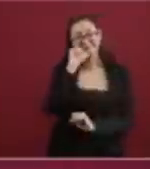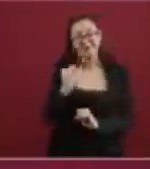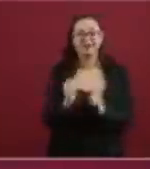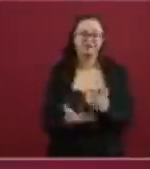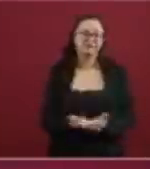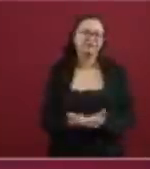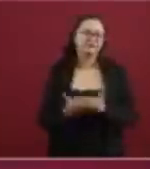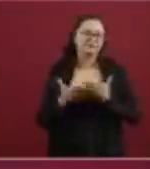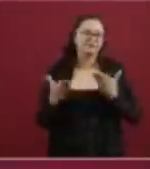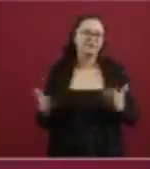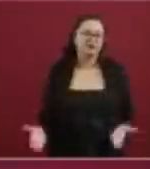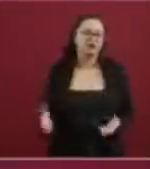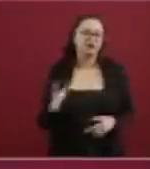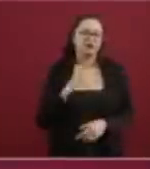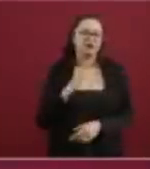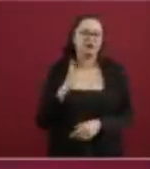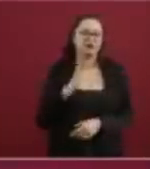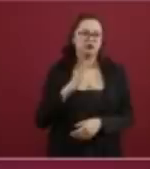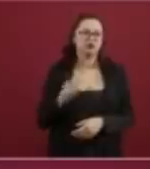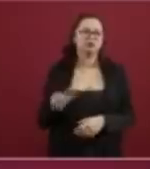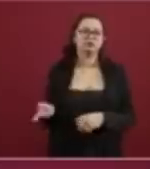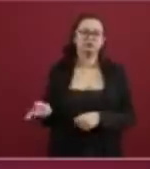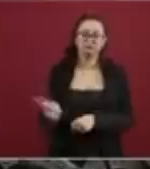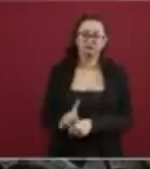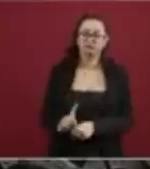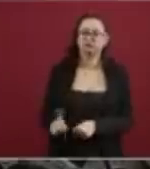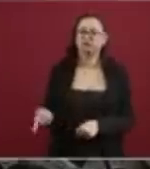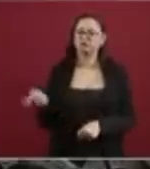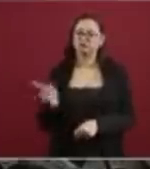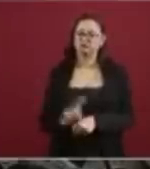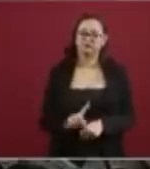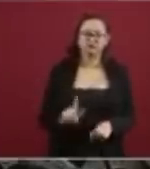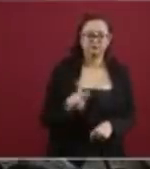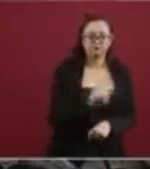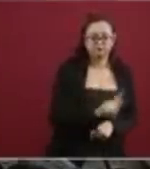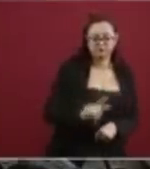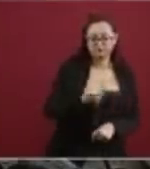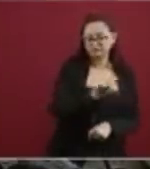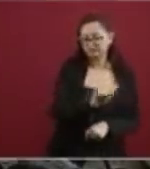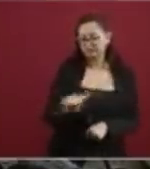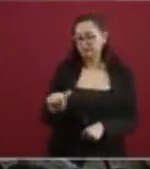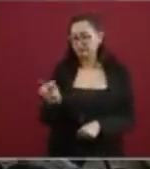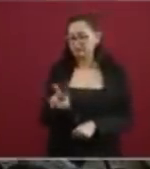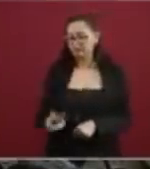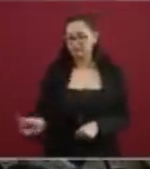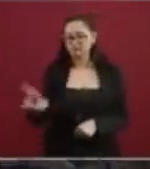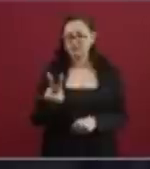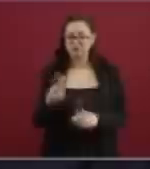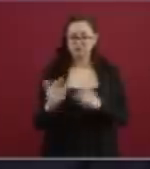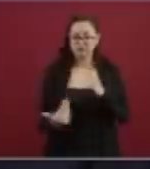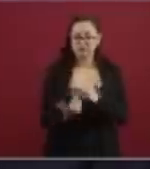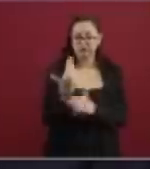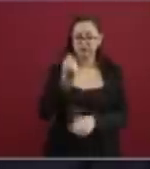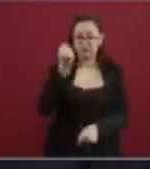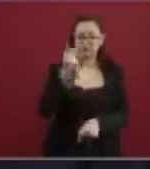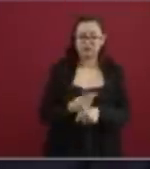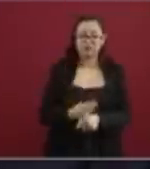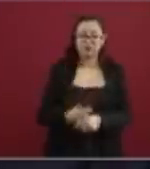Todos los días, de lunes a viernes, el tema es seguridad,